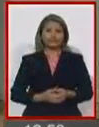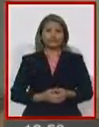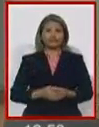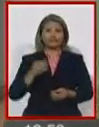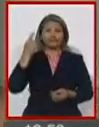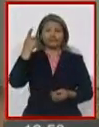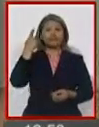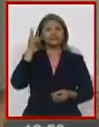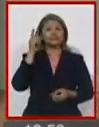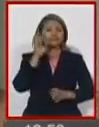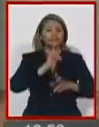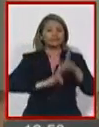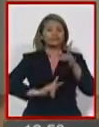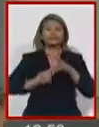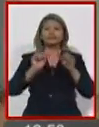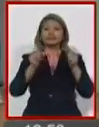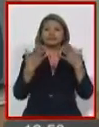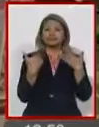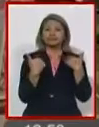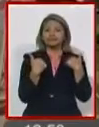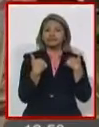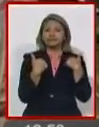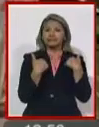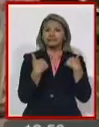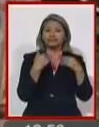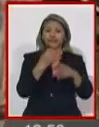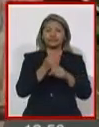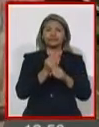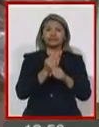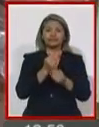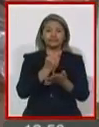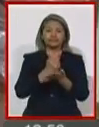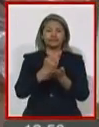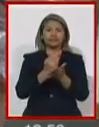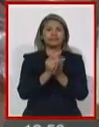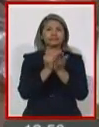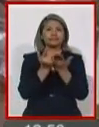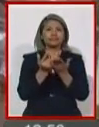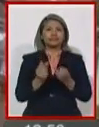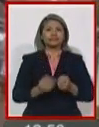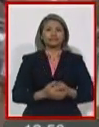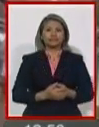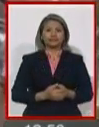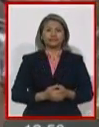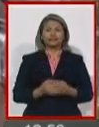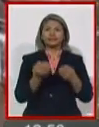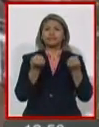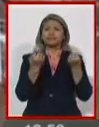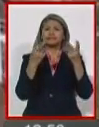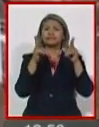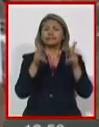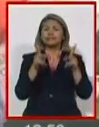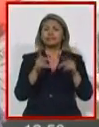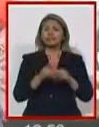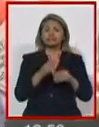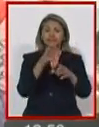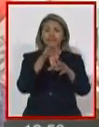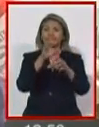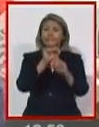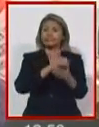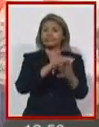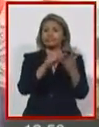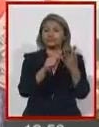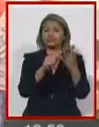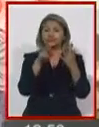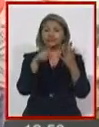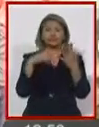para que estas personas puedan acceder a la obtención de esta visa sin cumplir muchos requisitos, ¿no? ¿Cuántas personas las aprendidas? Bueno,